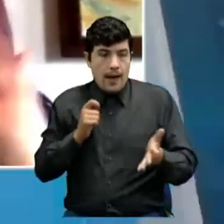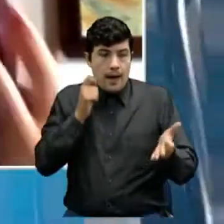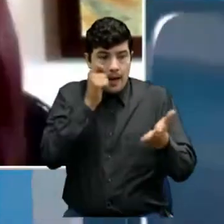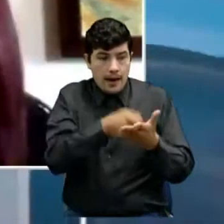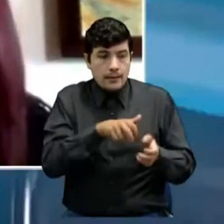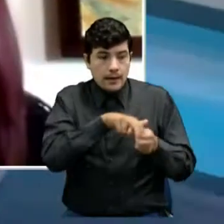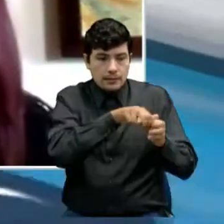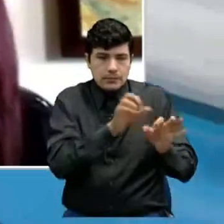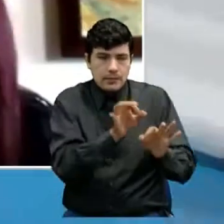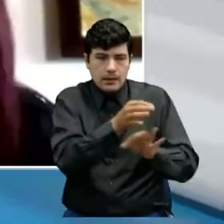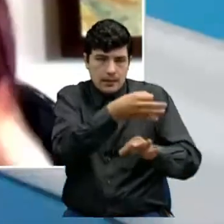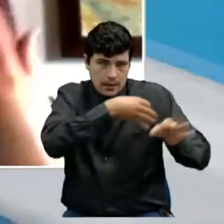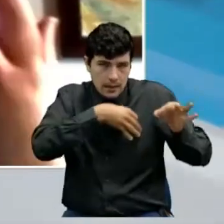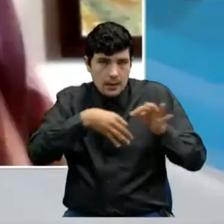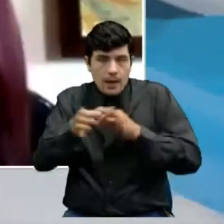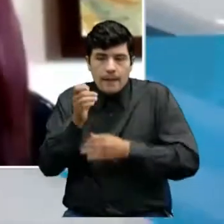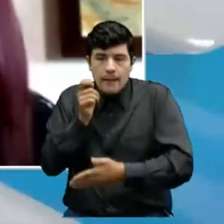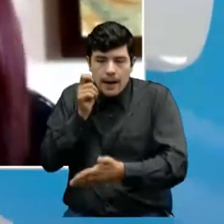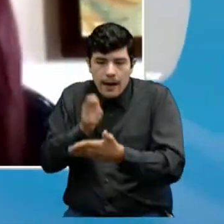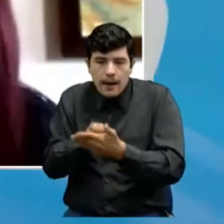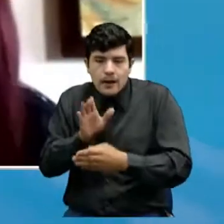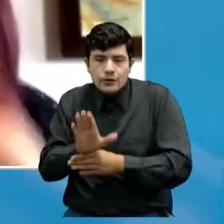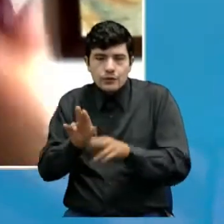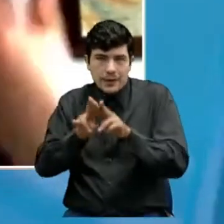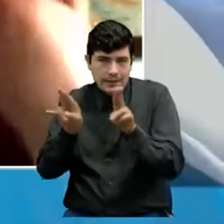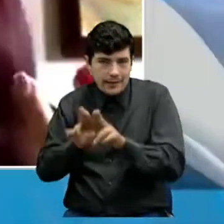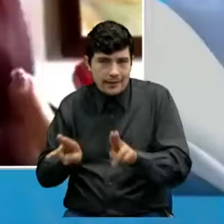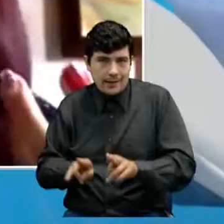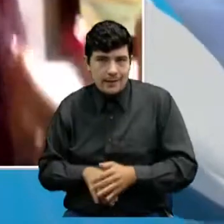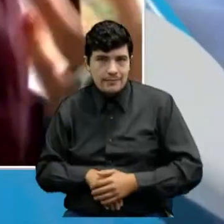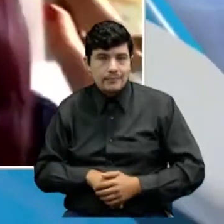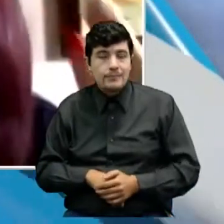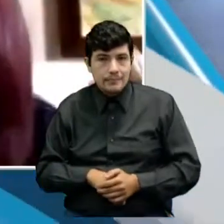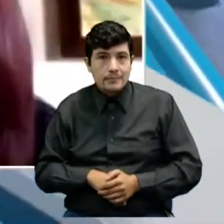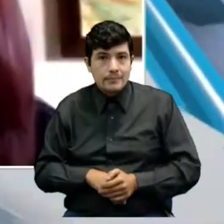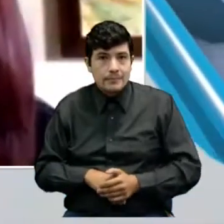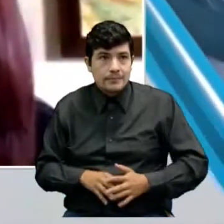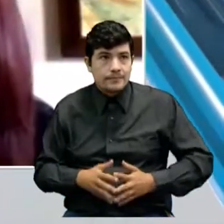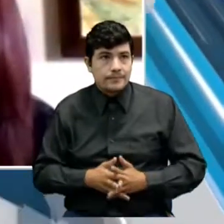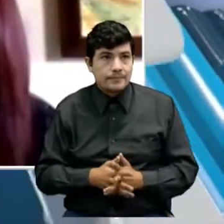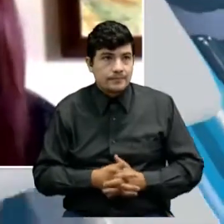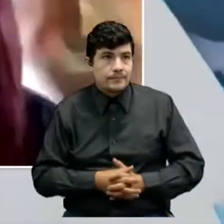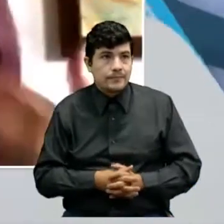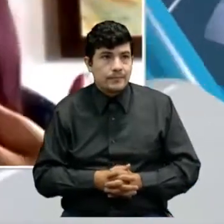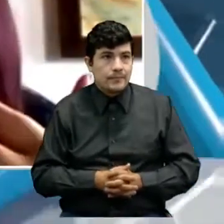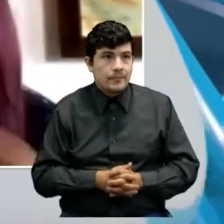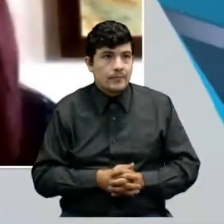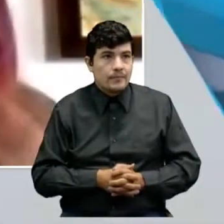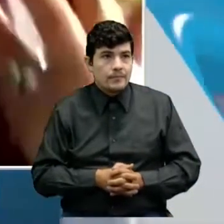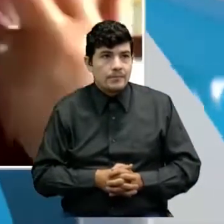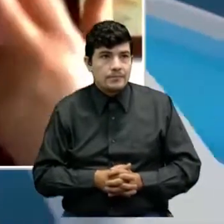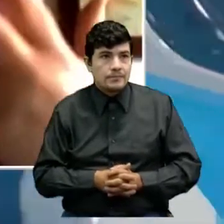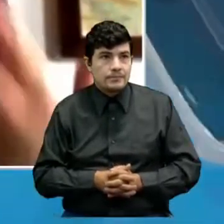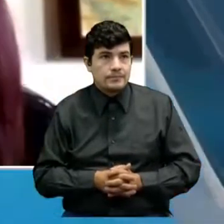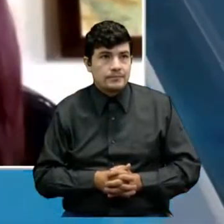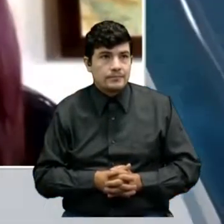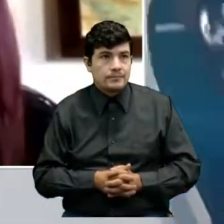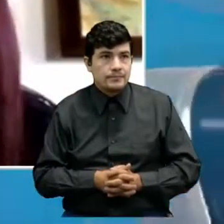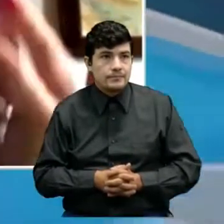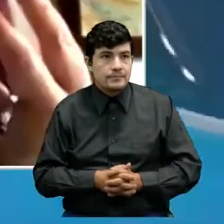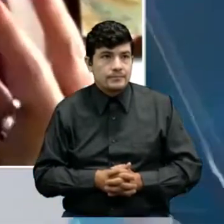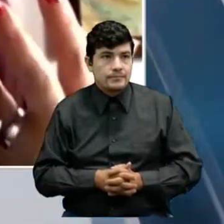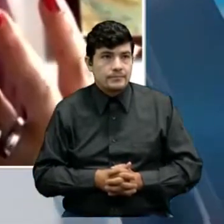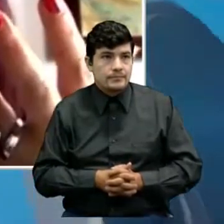su finalidad. Y su finalidad es un auxilio ya para conectividad y aparte de todo, porque hace